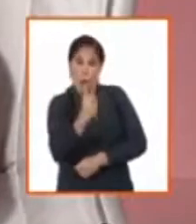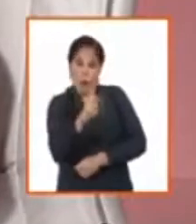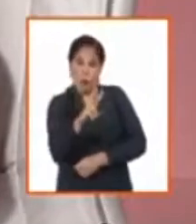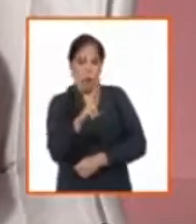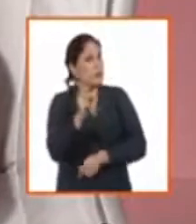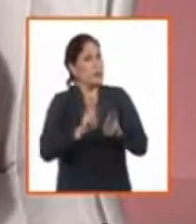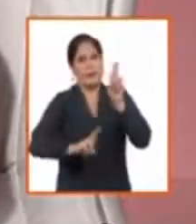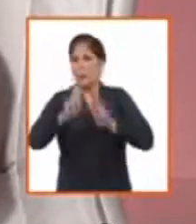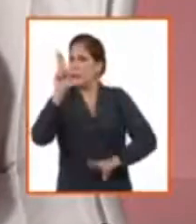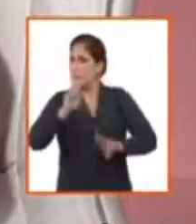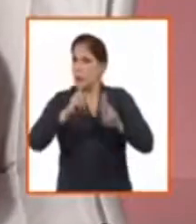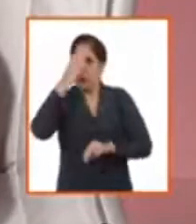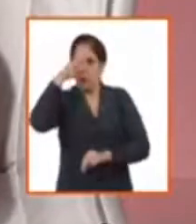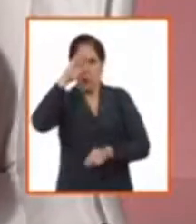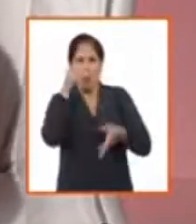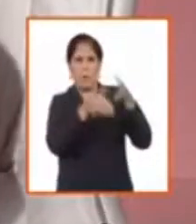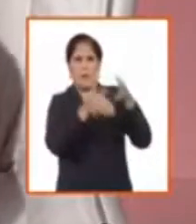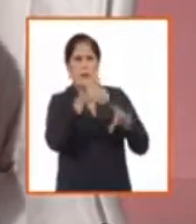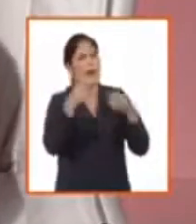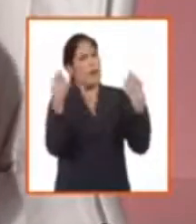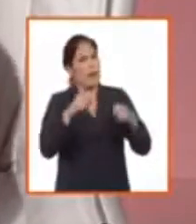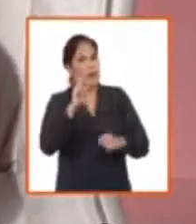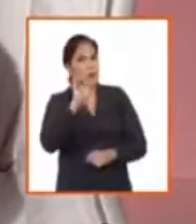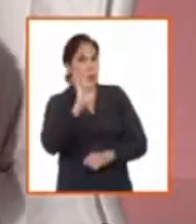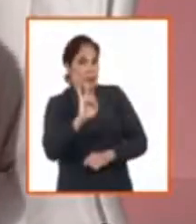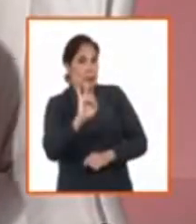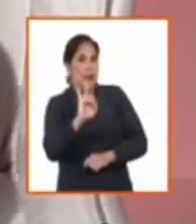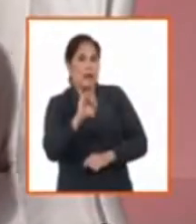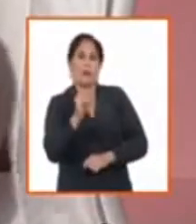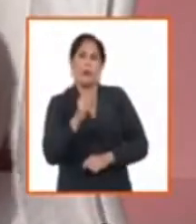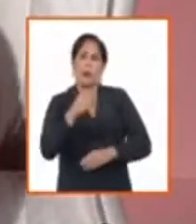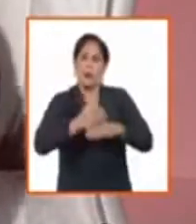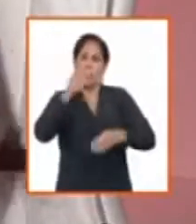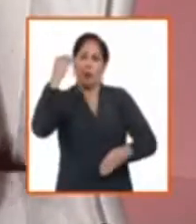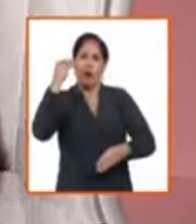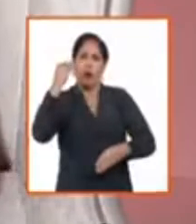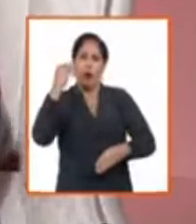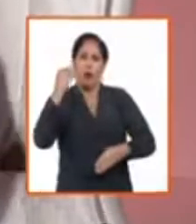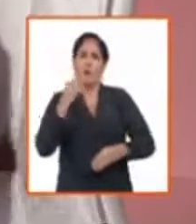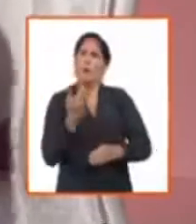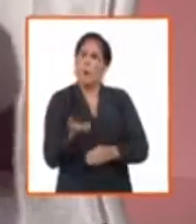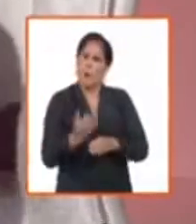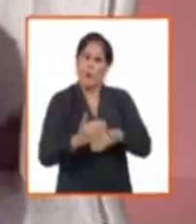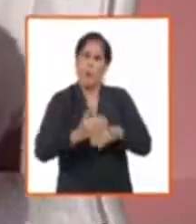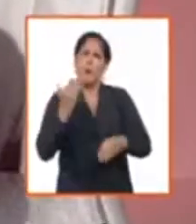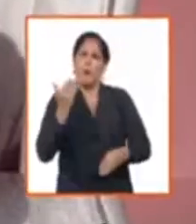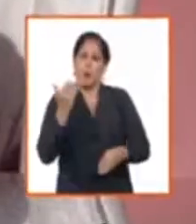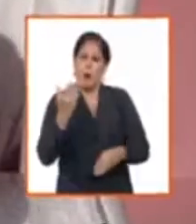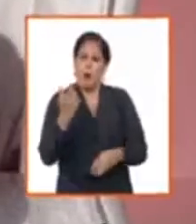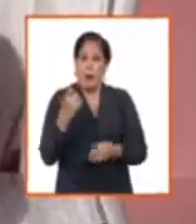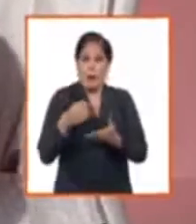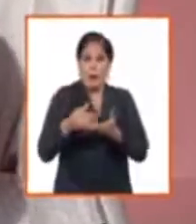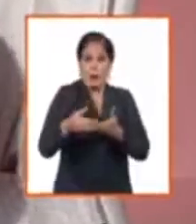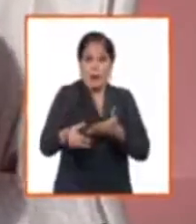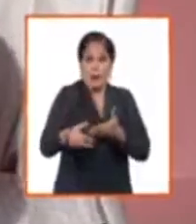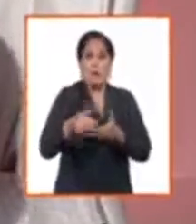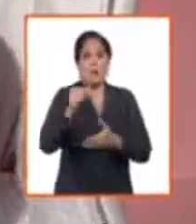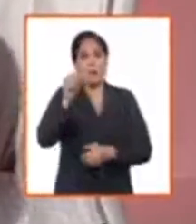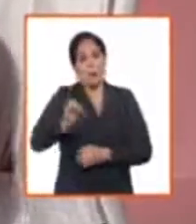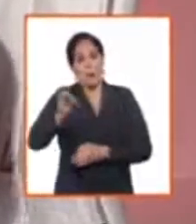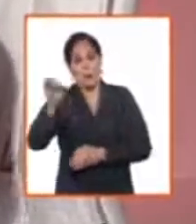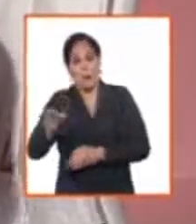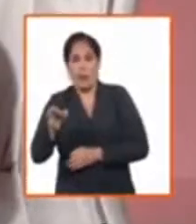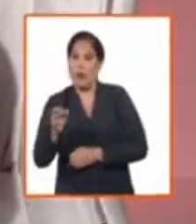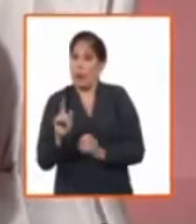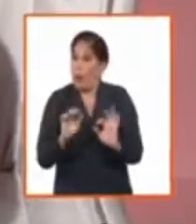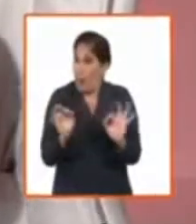la exclusión de cuba y siete condenaron o pidieron levantar el bloqueo contra cuba cuando faltaban todavía siete oradores este era el